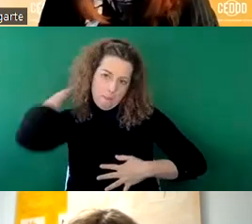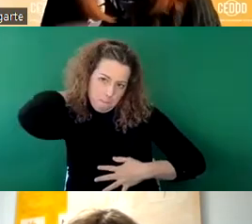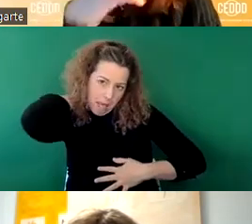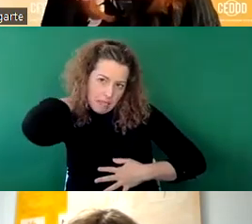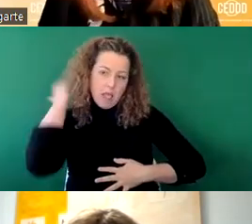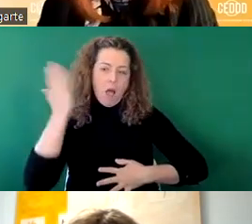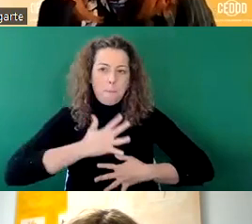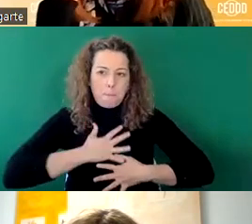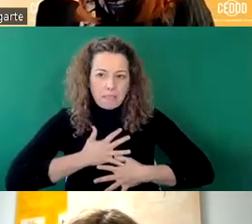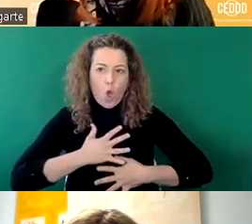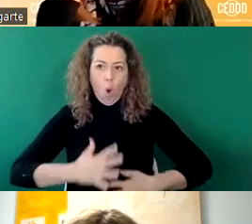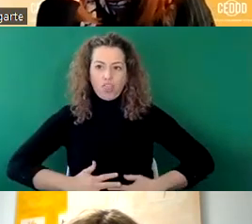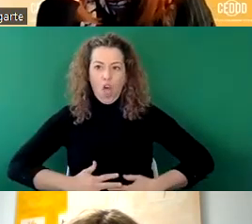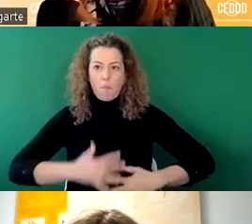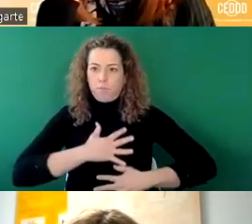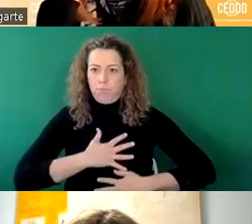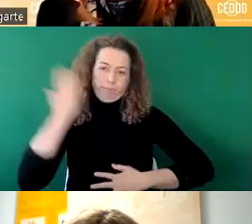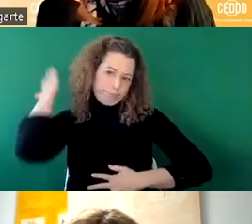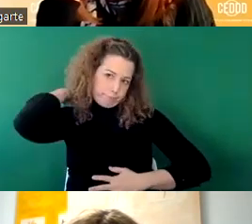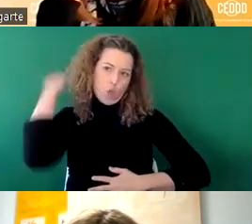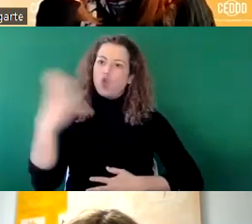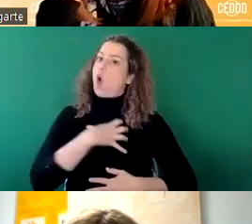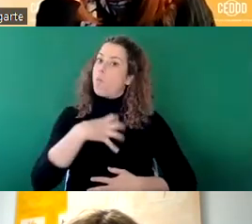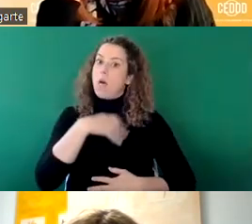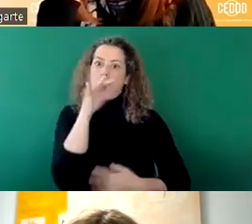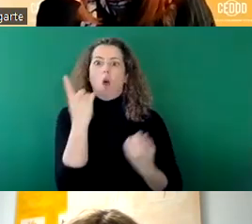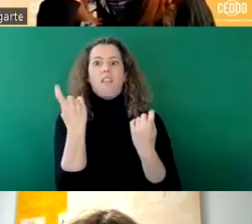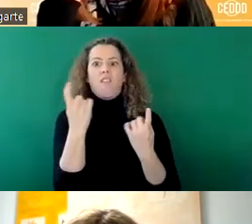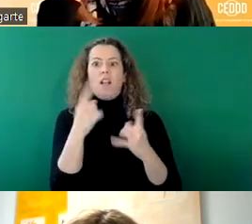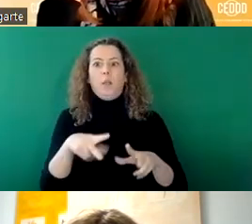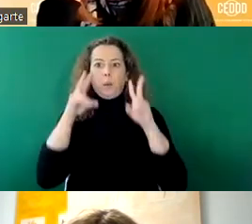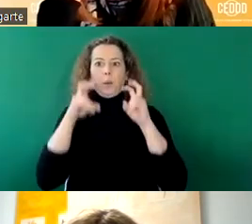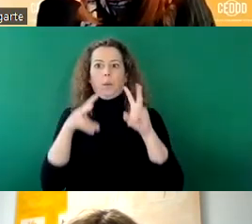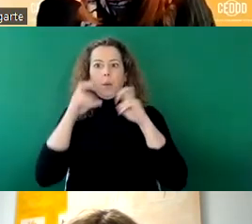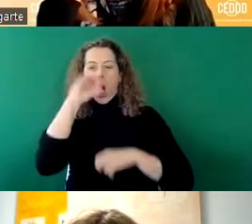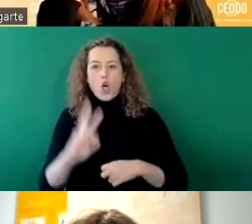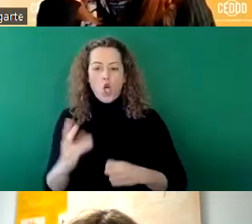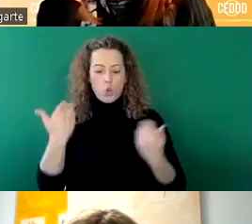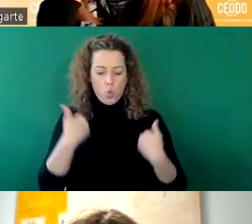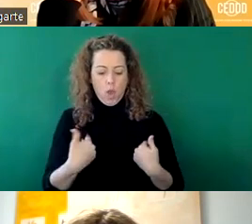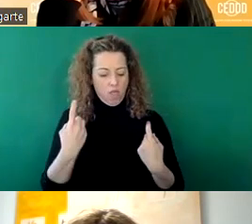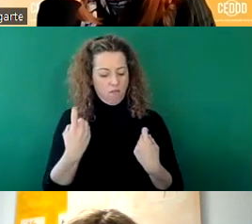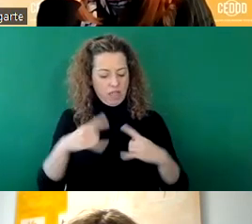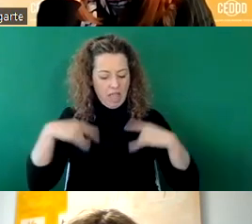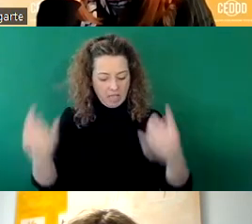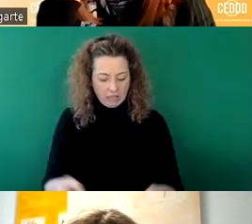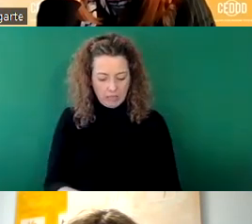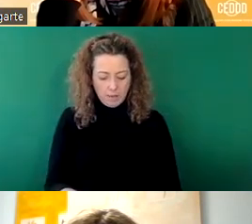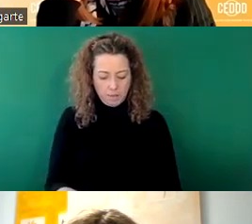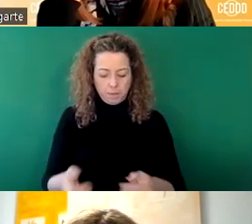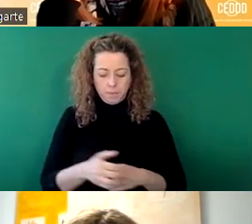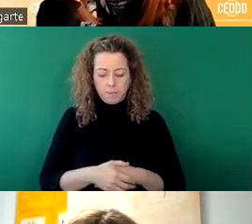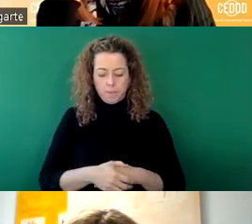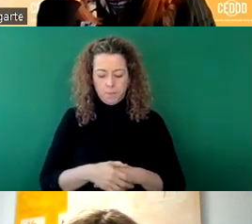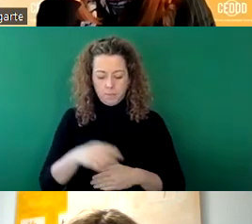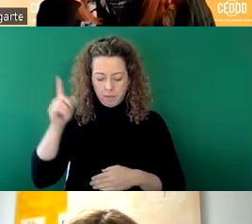pecho o abdomen por esa necesidad extra de oxígeno que tiene el cuerpo de la persona. Por lo tanto,